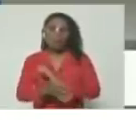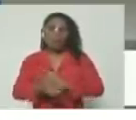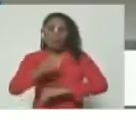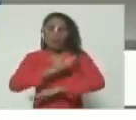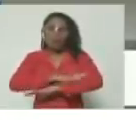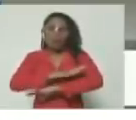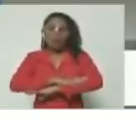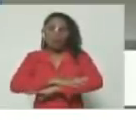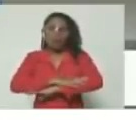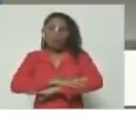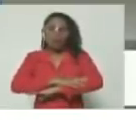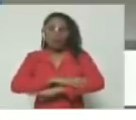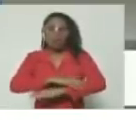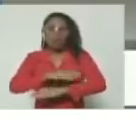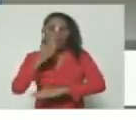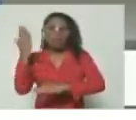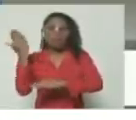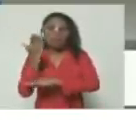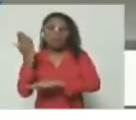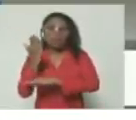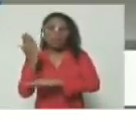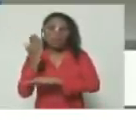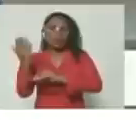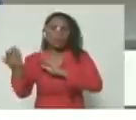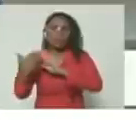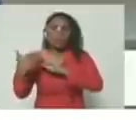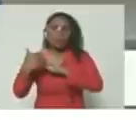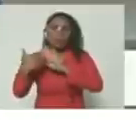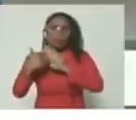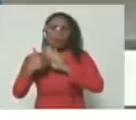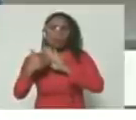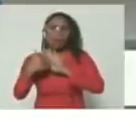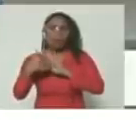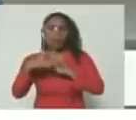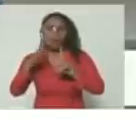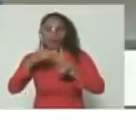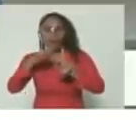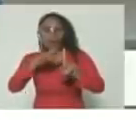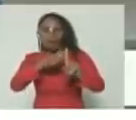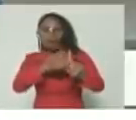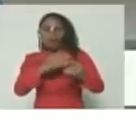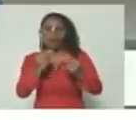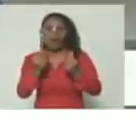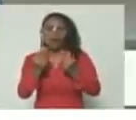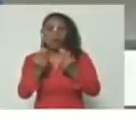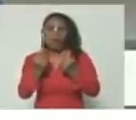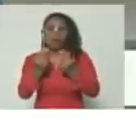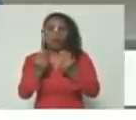acciones de sanciones, de agresiones, de persecución económica,